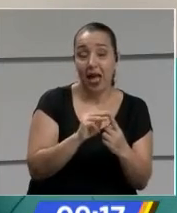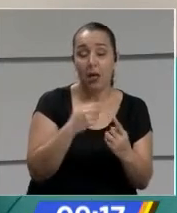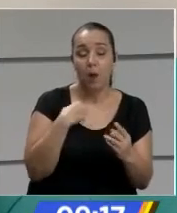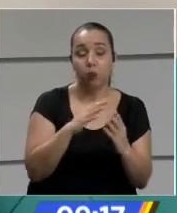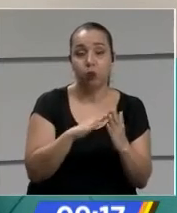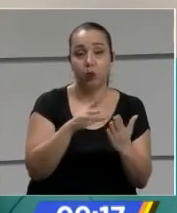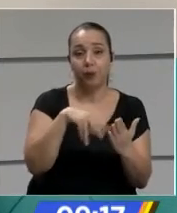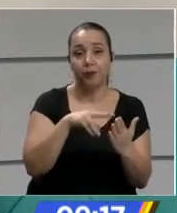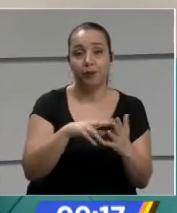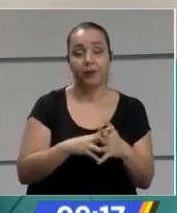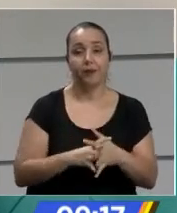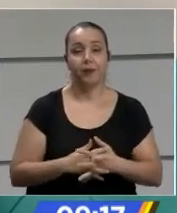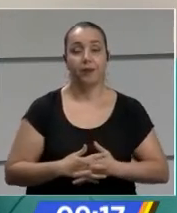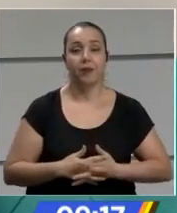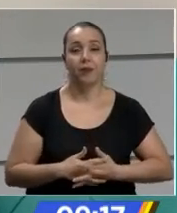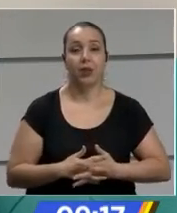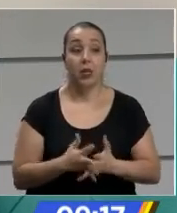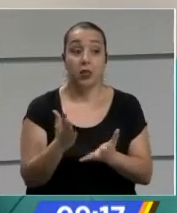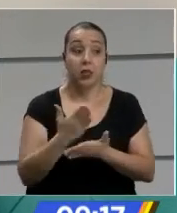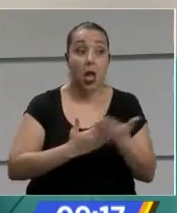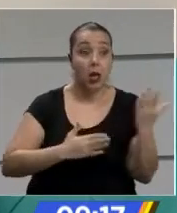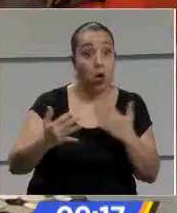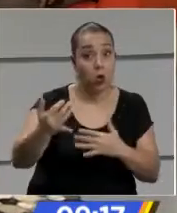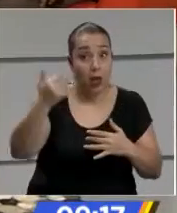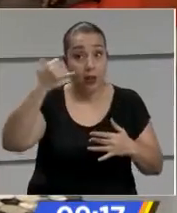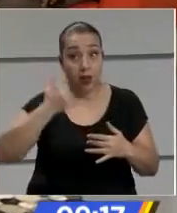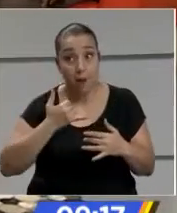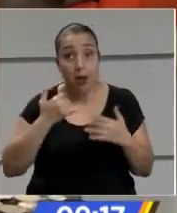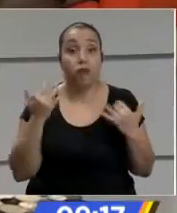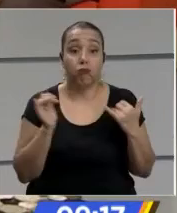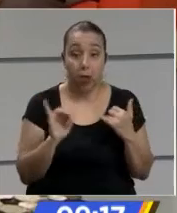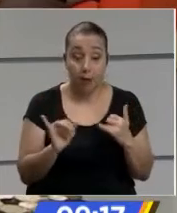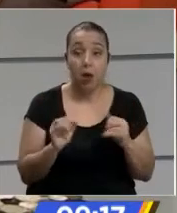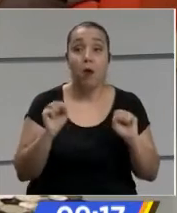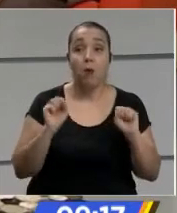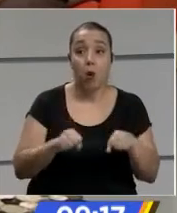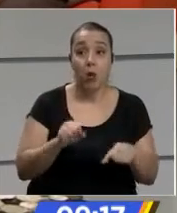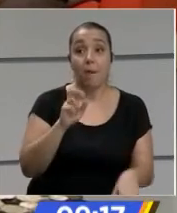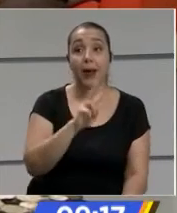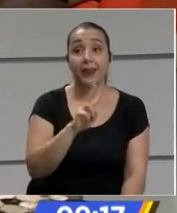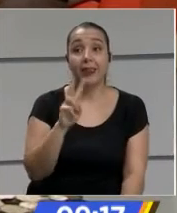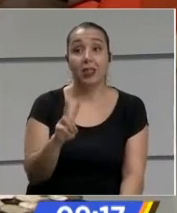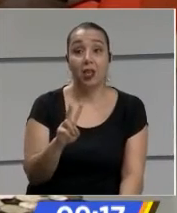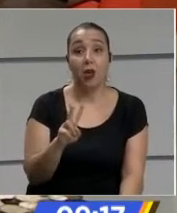si quiere. Voy a, si alguien quiere llamar por teléfono, claro, también, ¿verdad? Sí, por teléfono también. Recuerde,